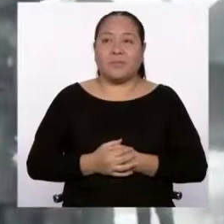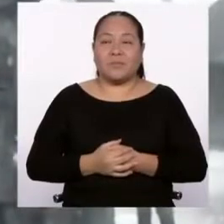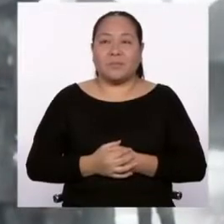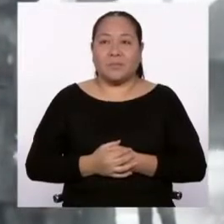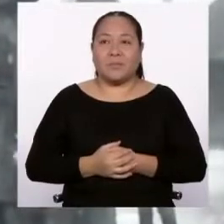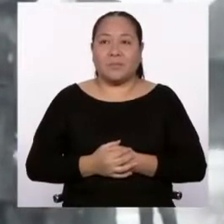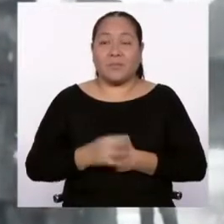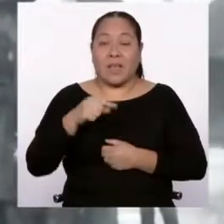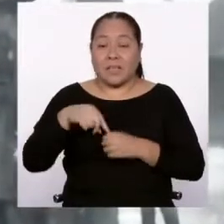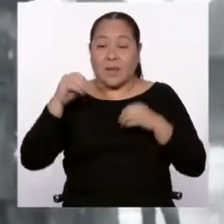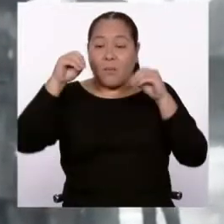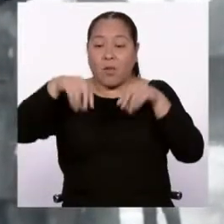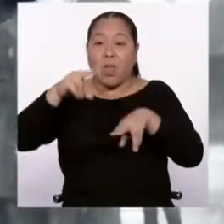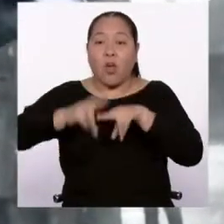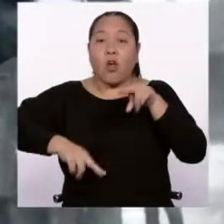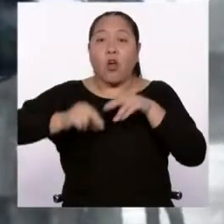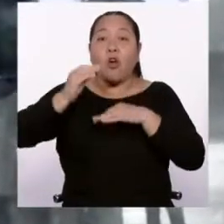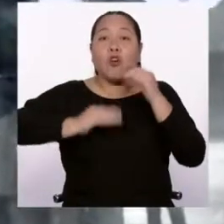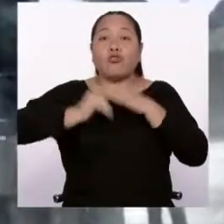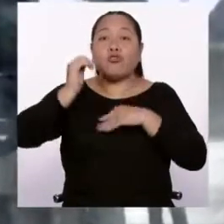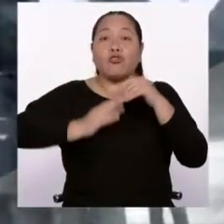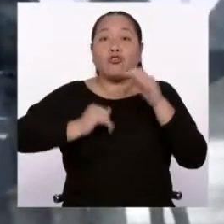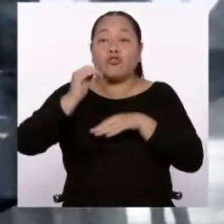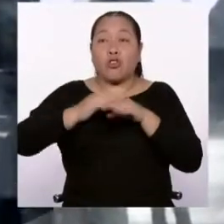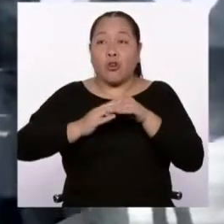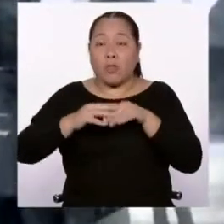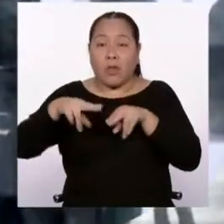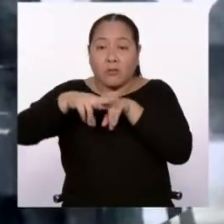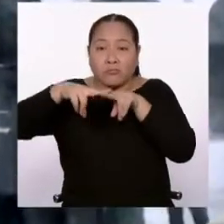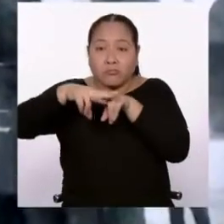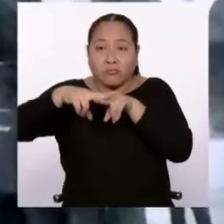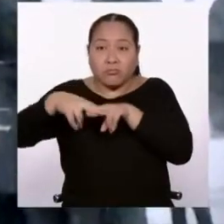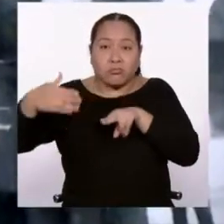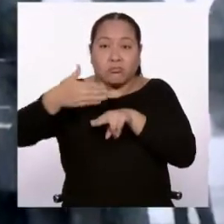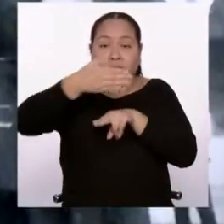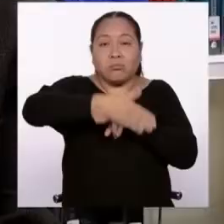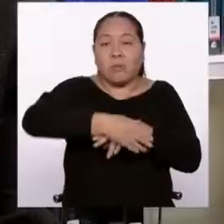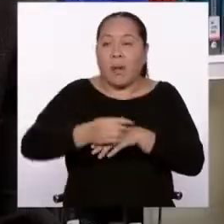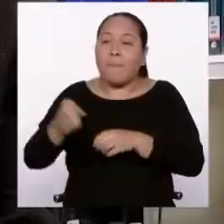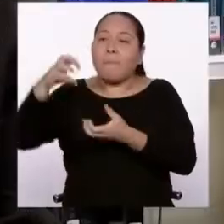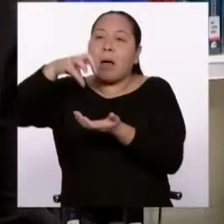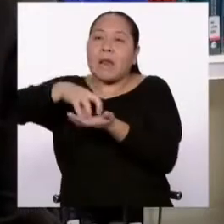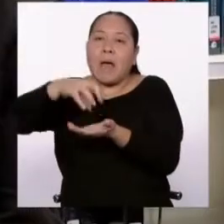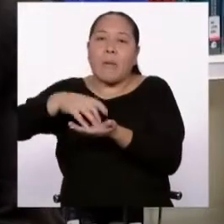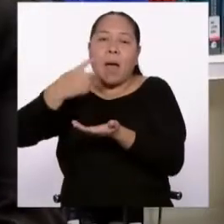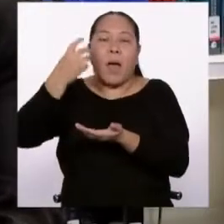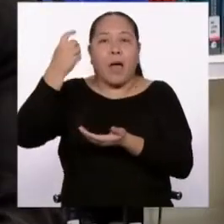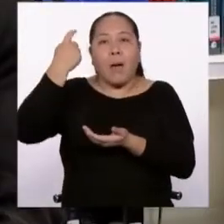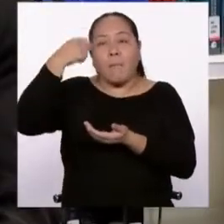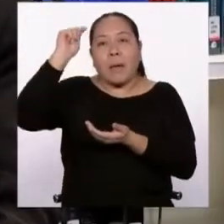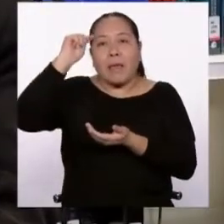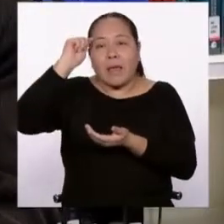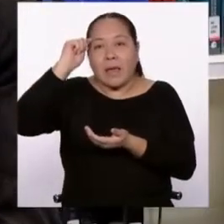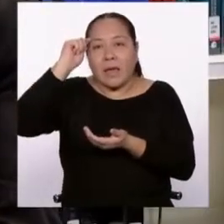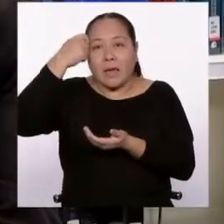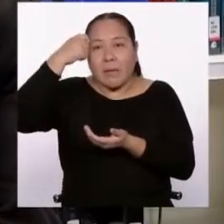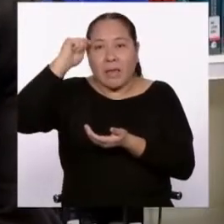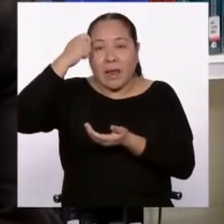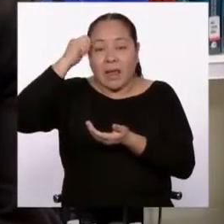Se hace el ferrocarril a Chorrillos con estaciones en Magdalena, Miraflores,